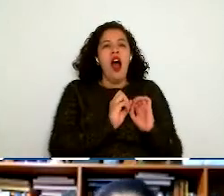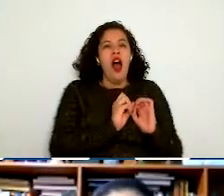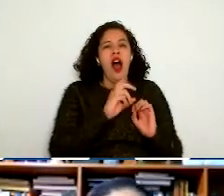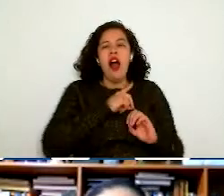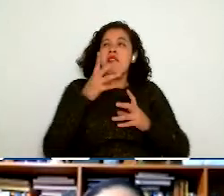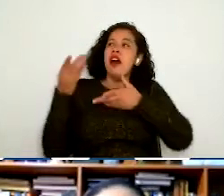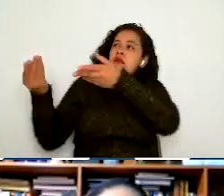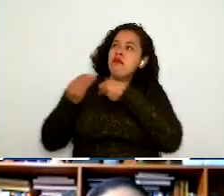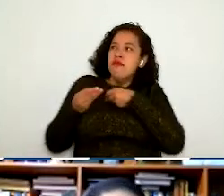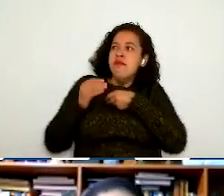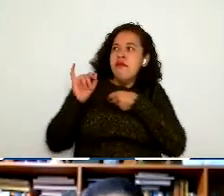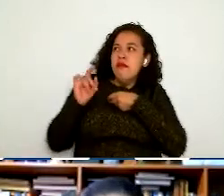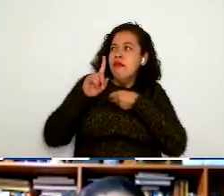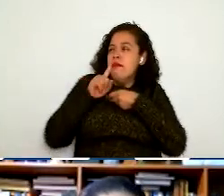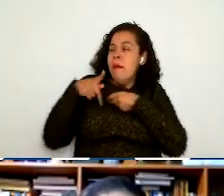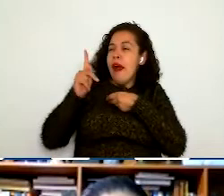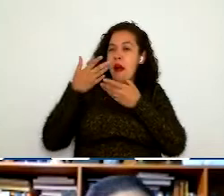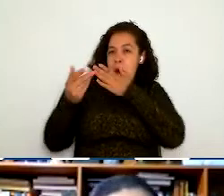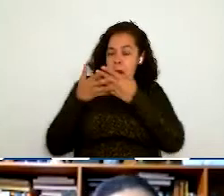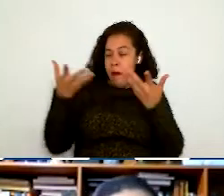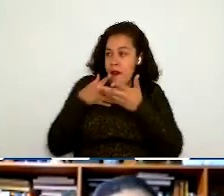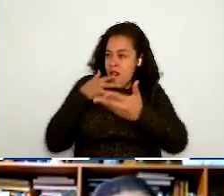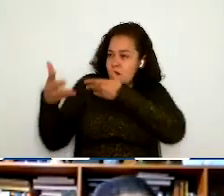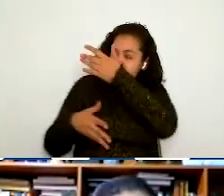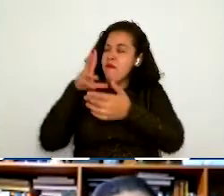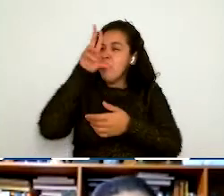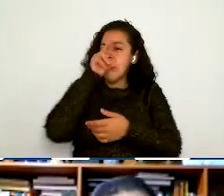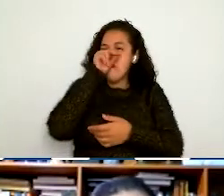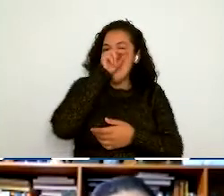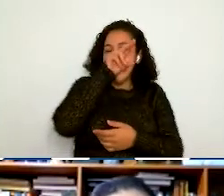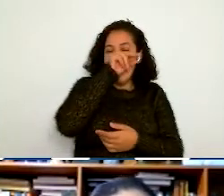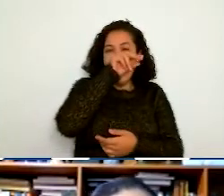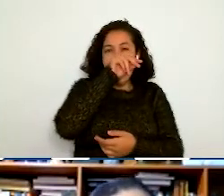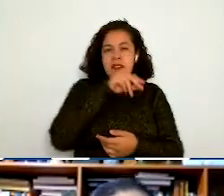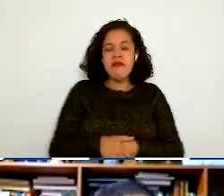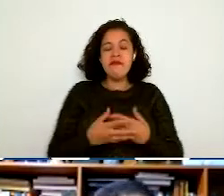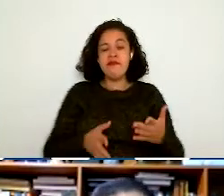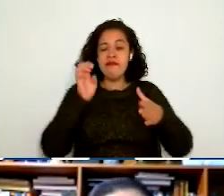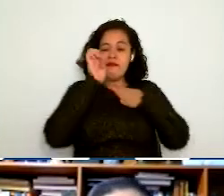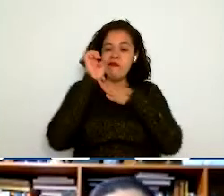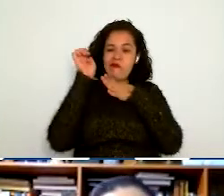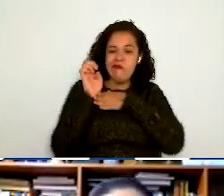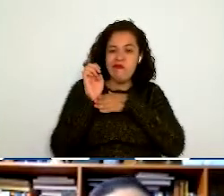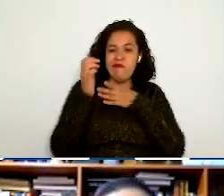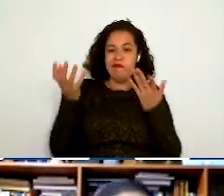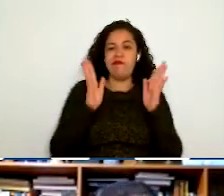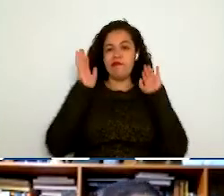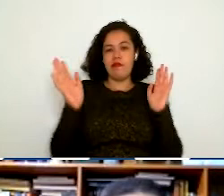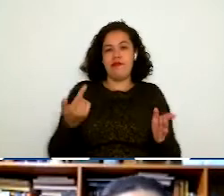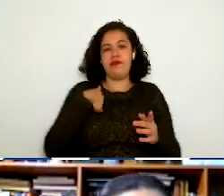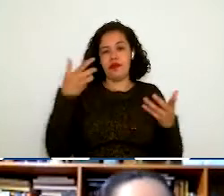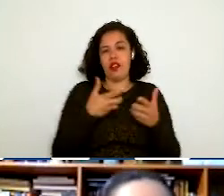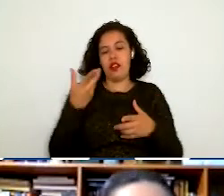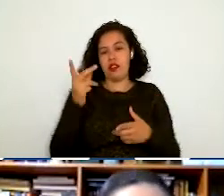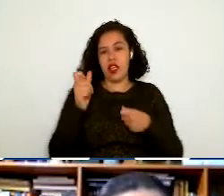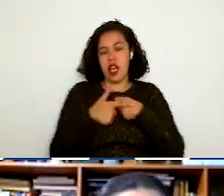receptoras, pero no actúan frente a su situación. Y entonces ahí, por supuesto que no voy a generar